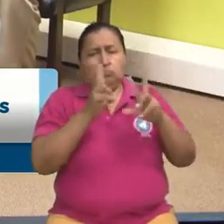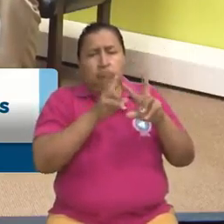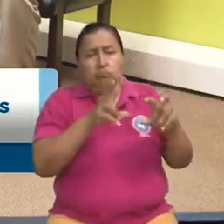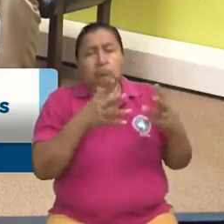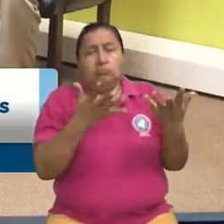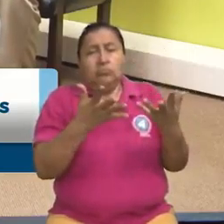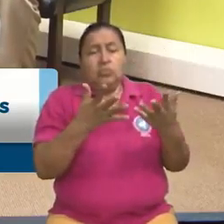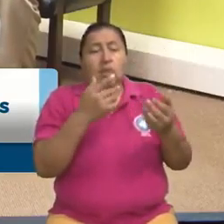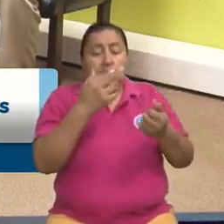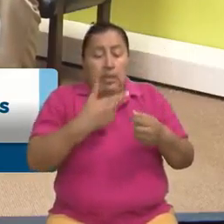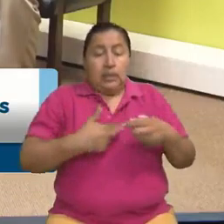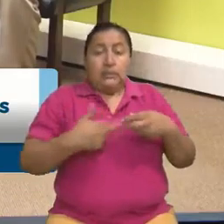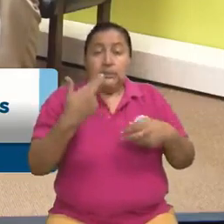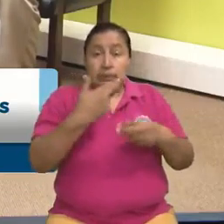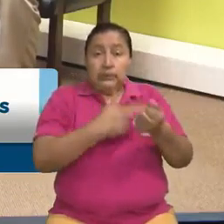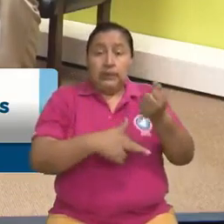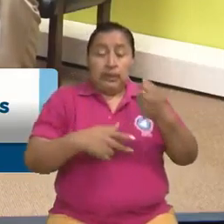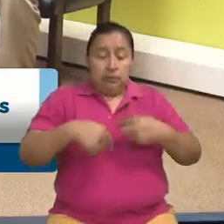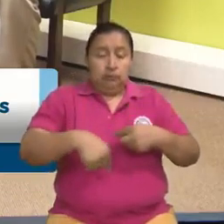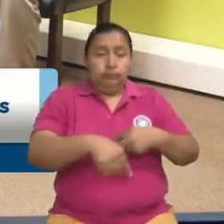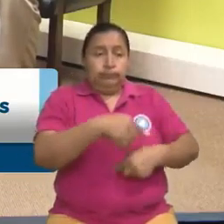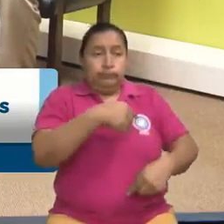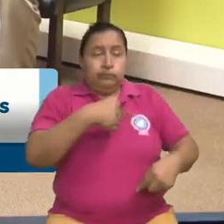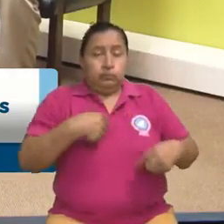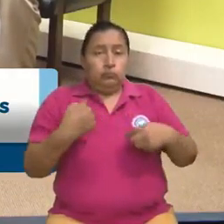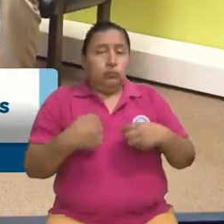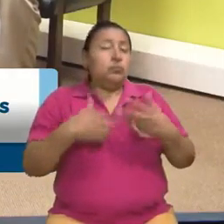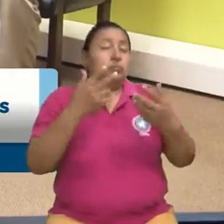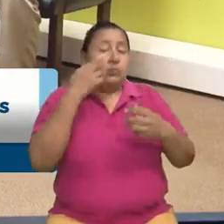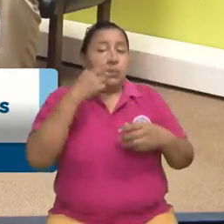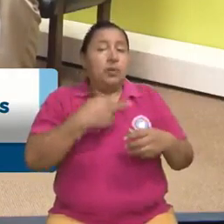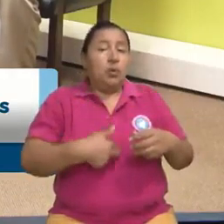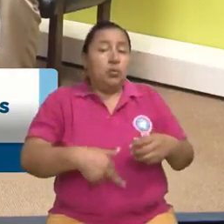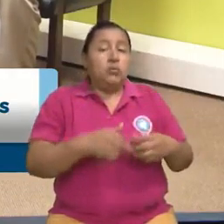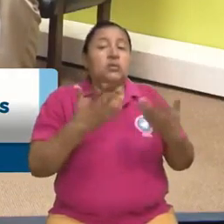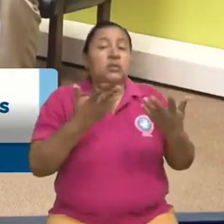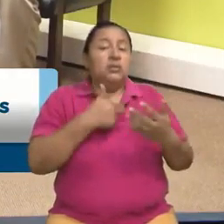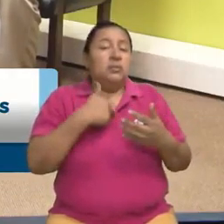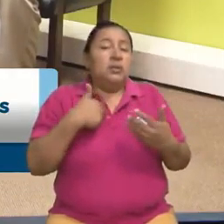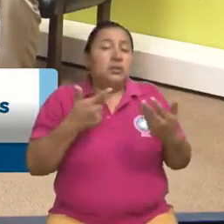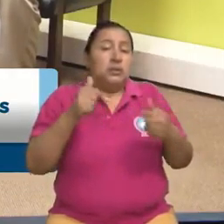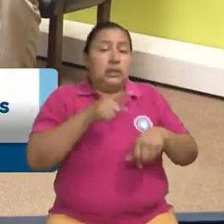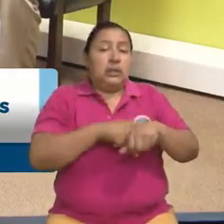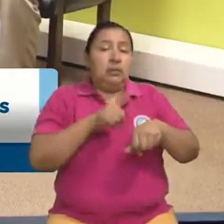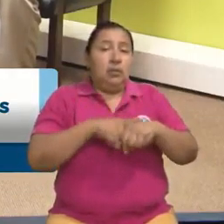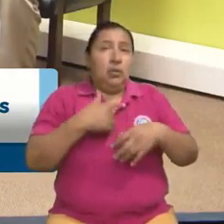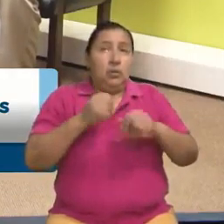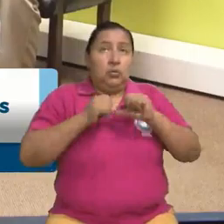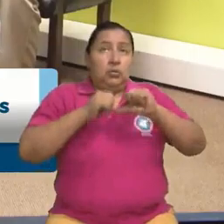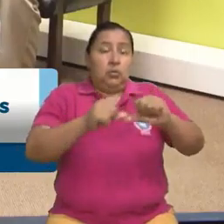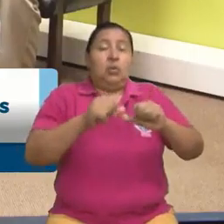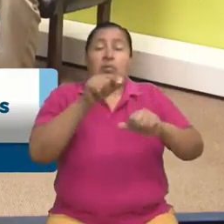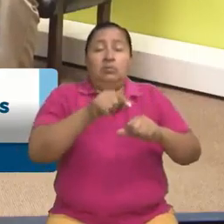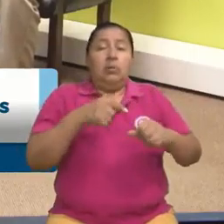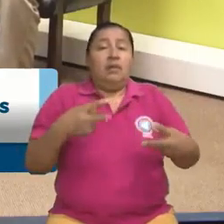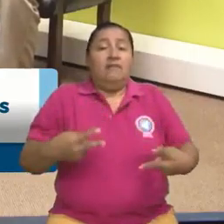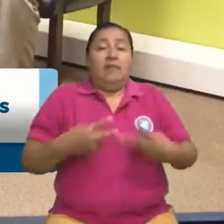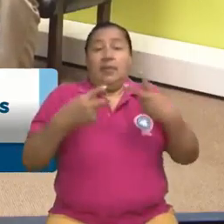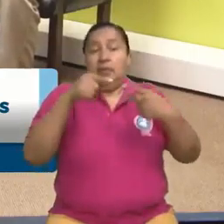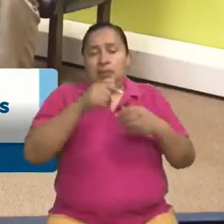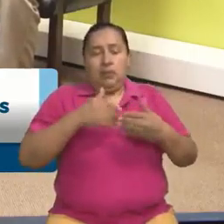la sangre cómo circula por algunas estructuras, que son los que en ese momento están manteniendo la vitalidad del